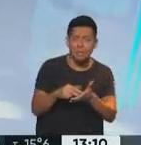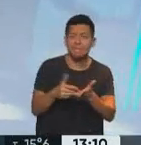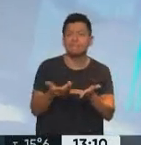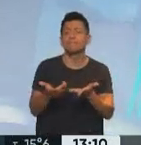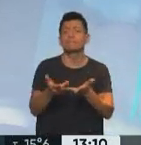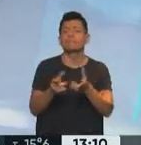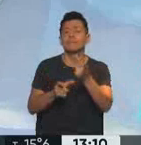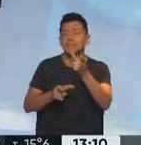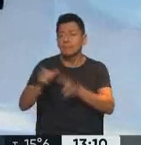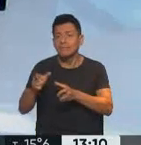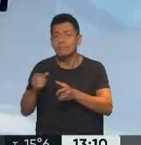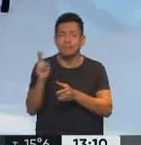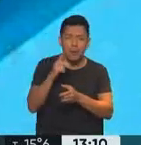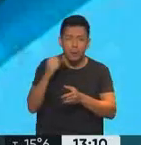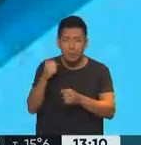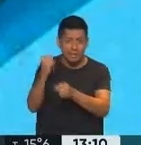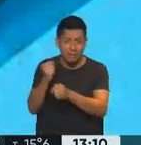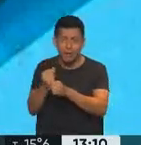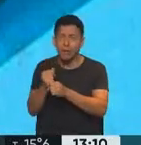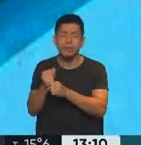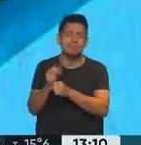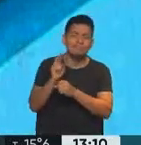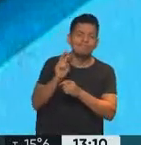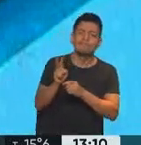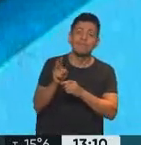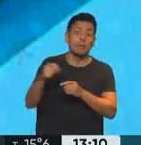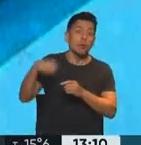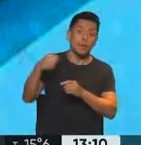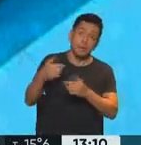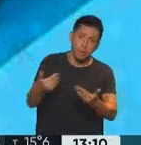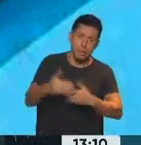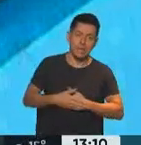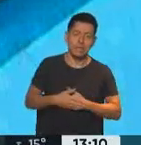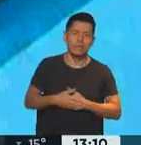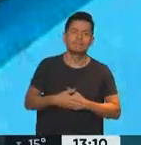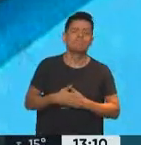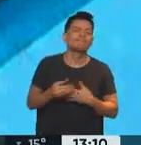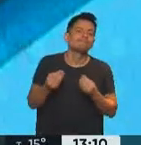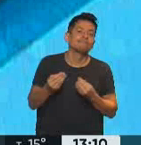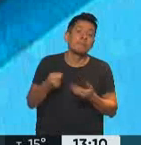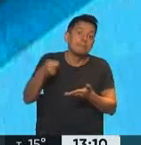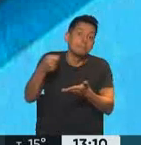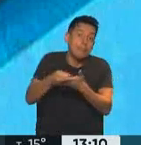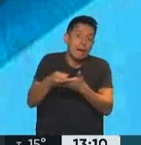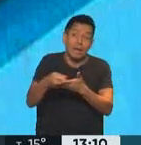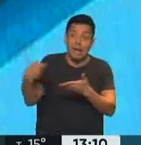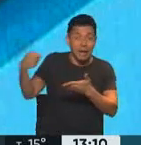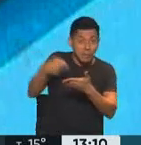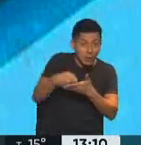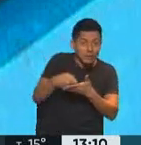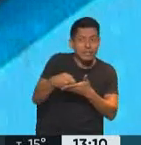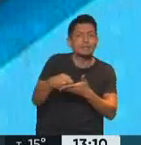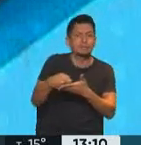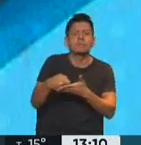a los trabajadores las trabajadoras bueno que se puedan jubilar básicamente con moratorias es decir pagando los aportes comprando